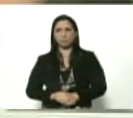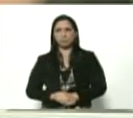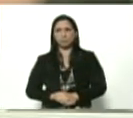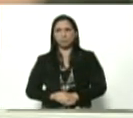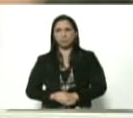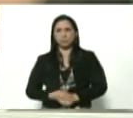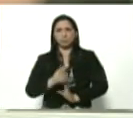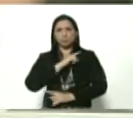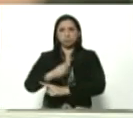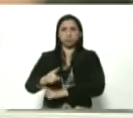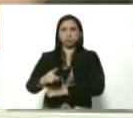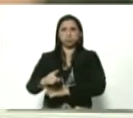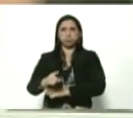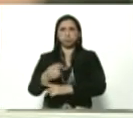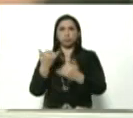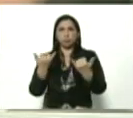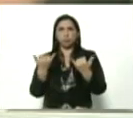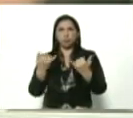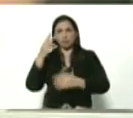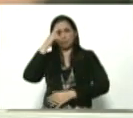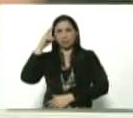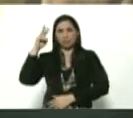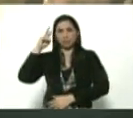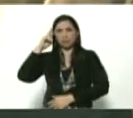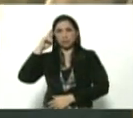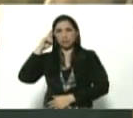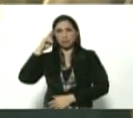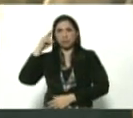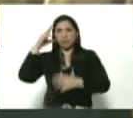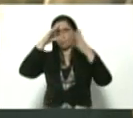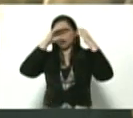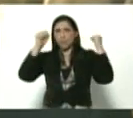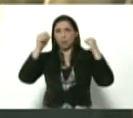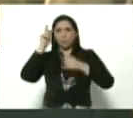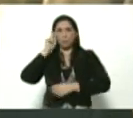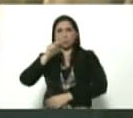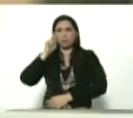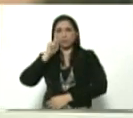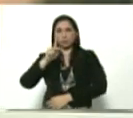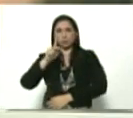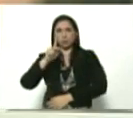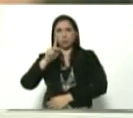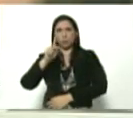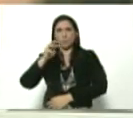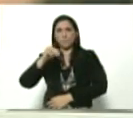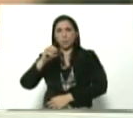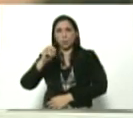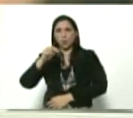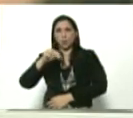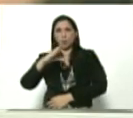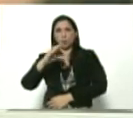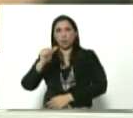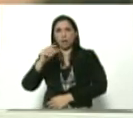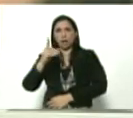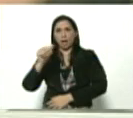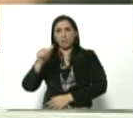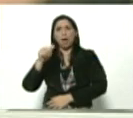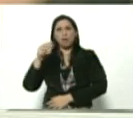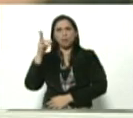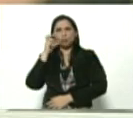dado instrucciones directas al canciller y al embajador, el profesor Samuel Moncada, que está en Nueva York, nos está escuchando, ahí lo